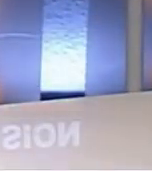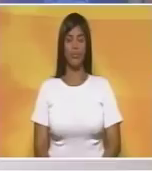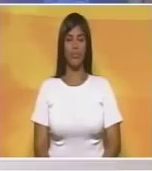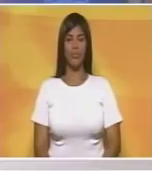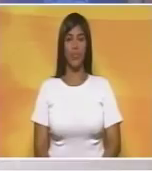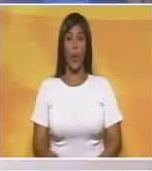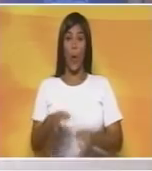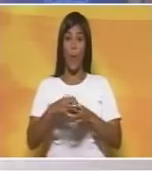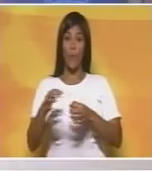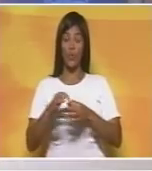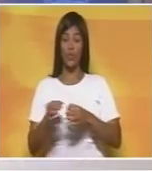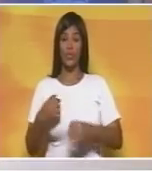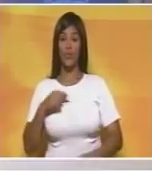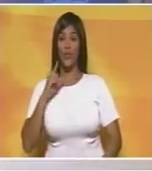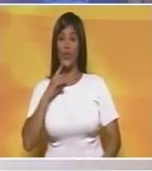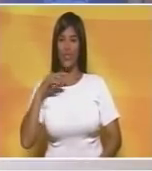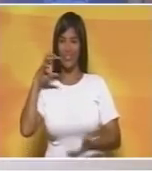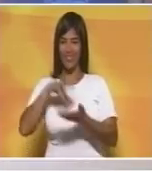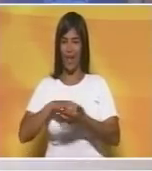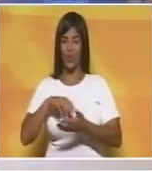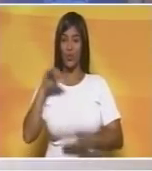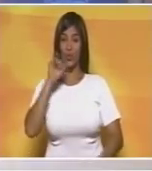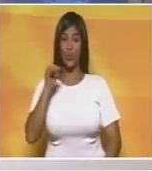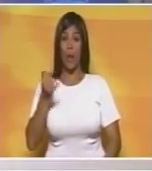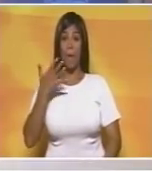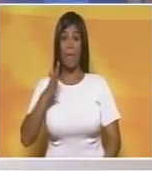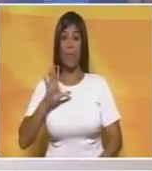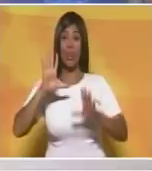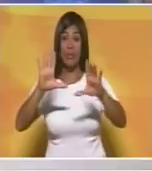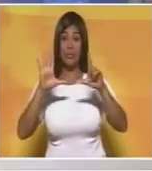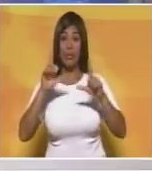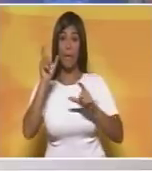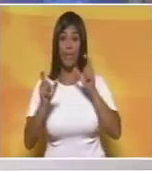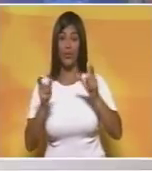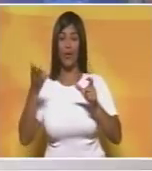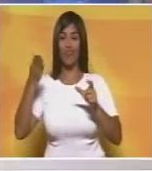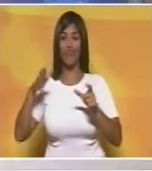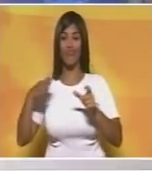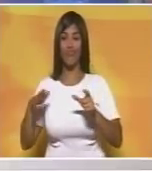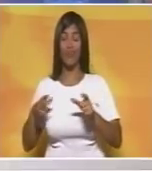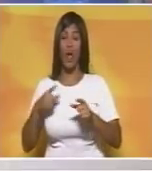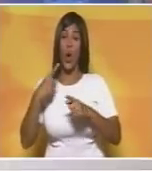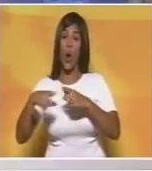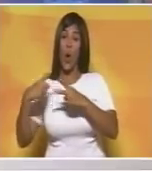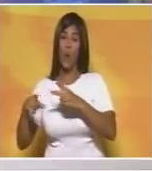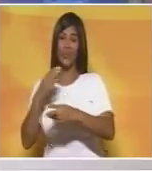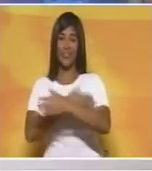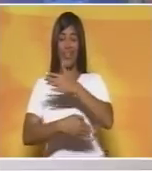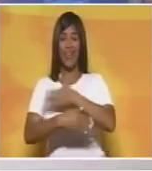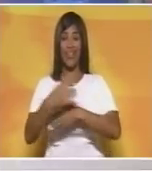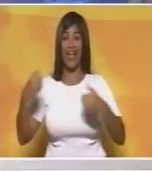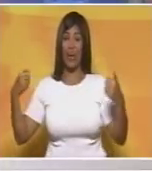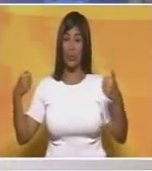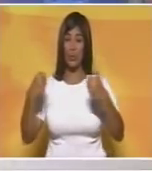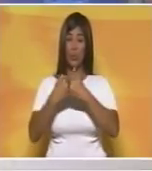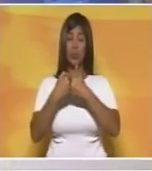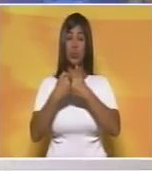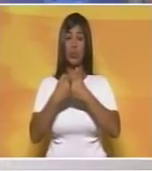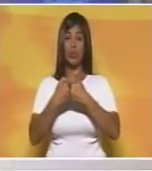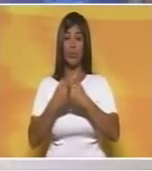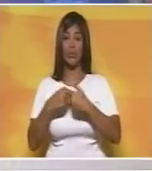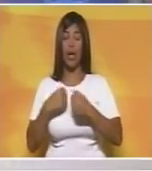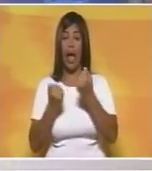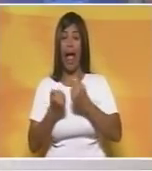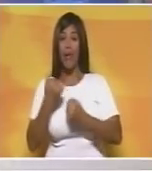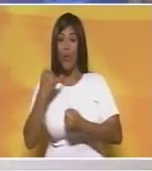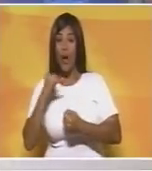En el municipio Villa del Rosario del estado Zulia, al menos 17 personas perdieron la vida y múltiples resultaron heridas en un accidente vial en el que se